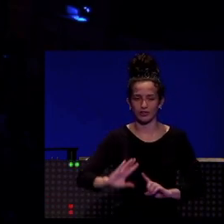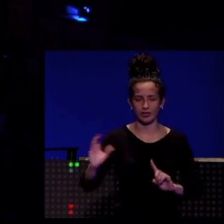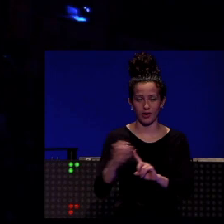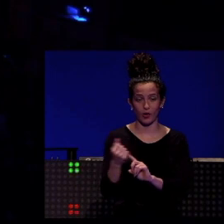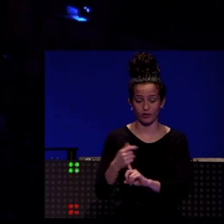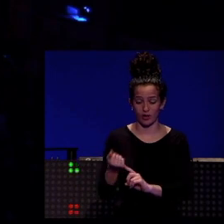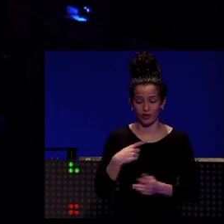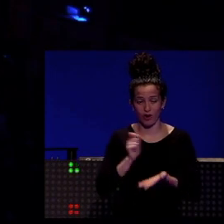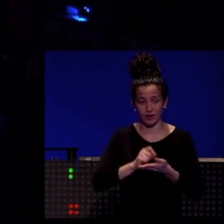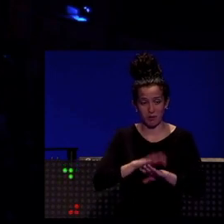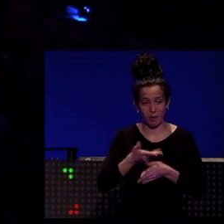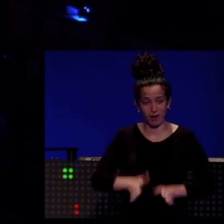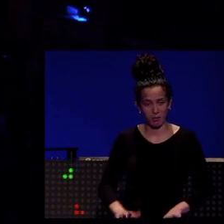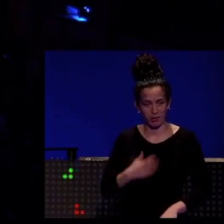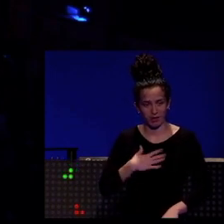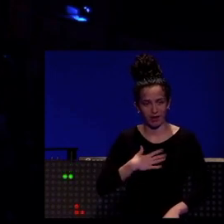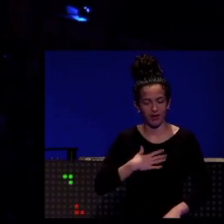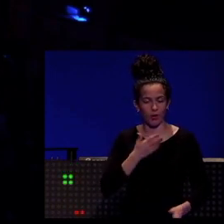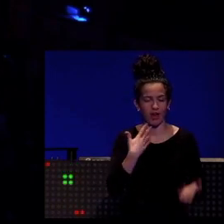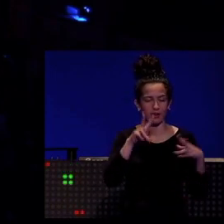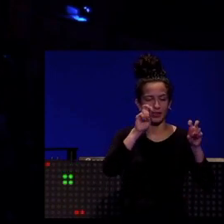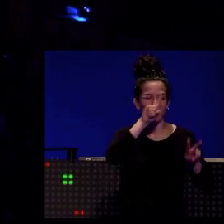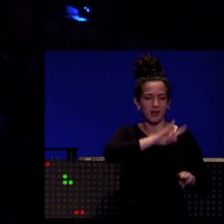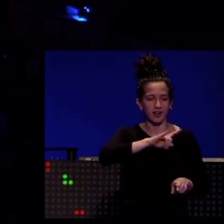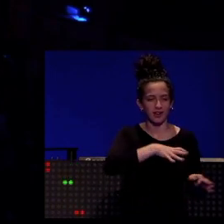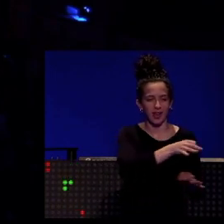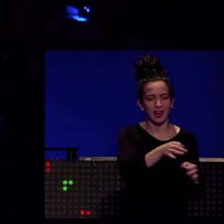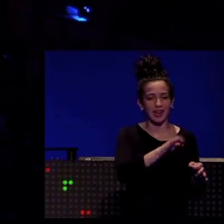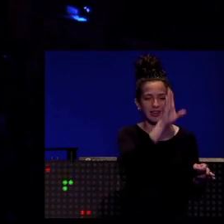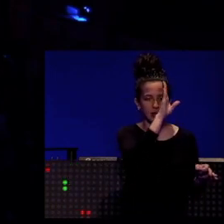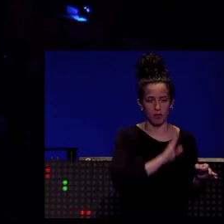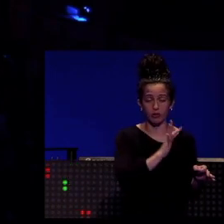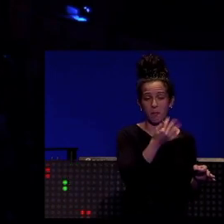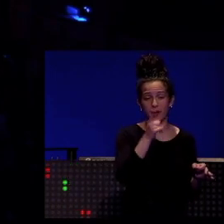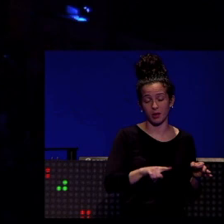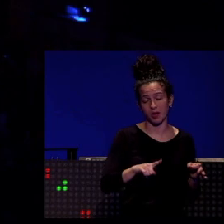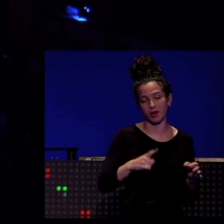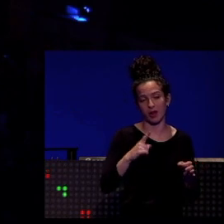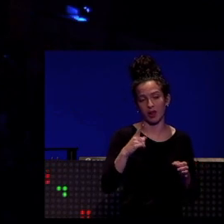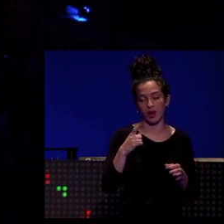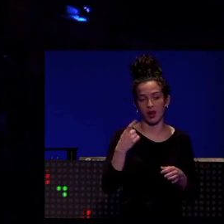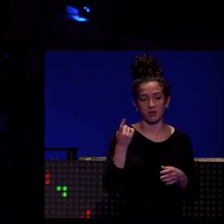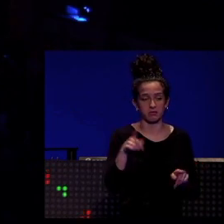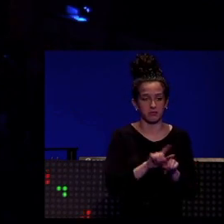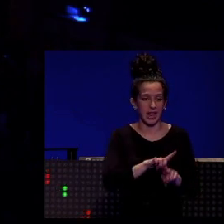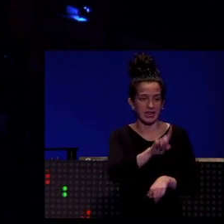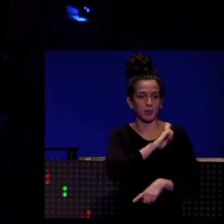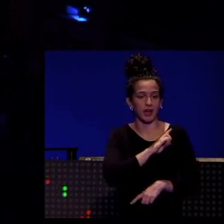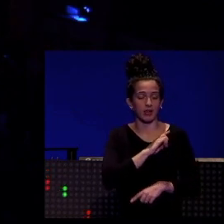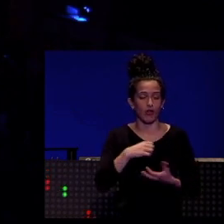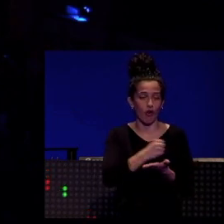que habla de canarias de la isla samborondón del capitán gocio de camellos verdes que vuelan por el aire os animo a que lo